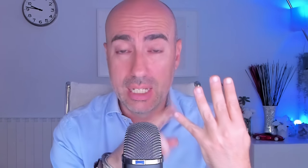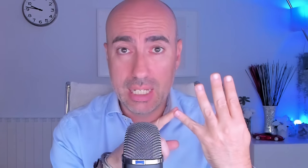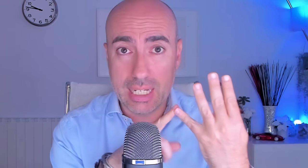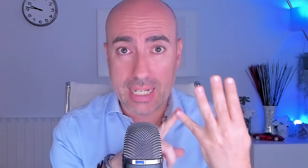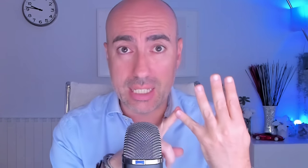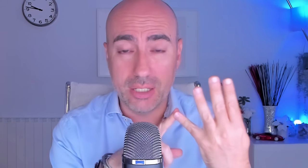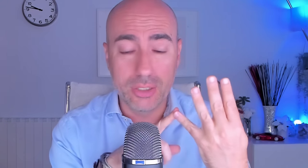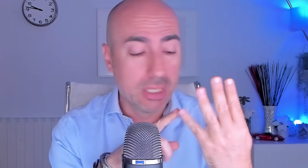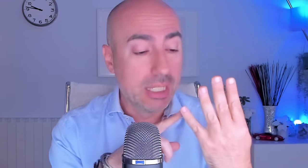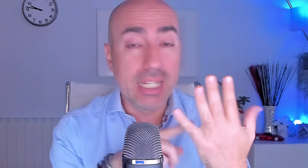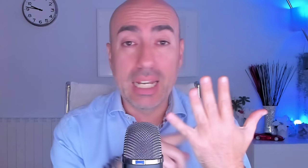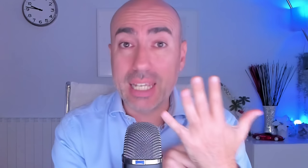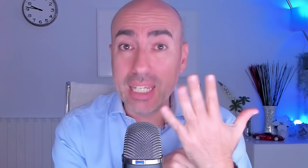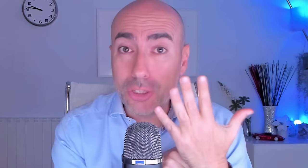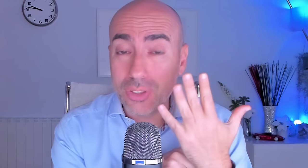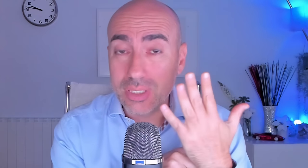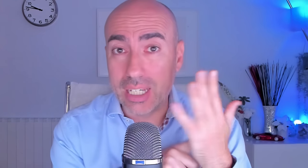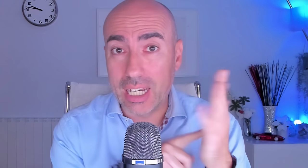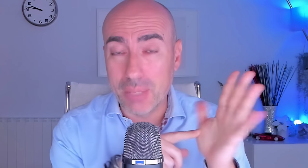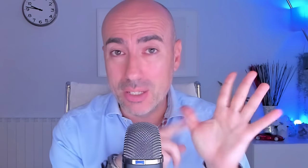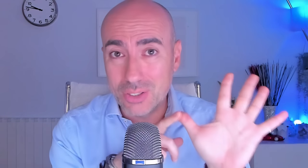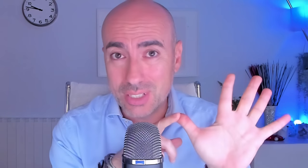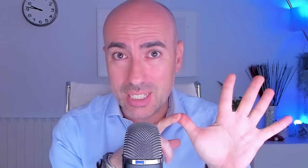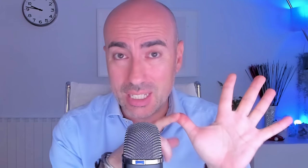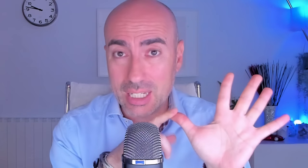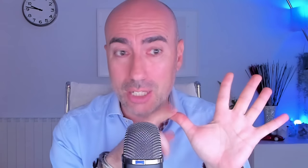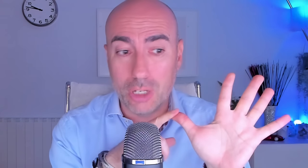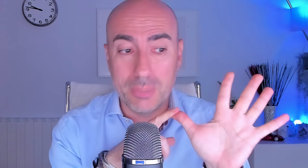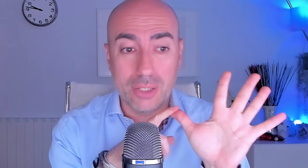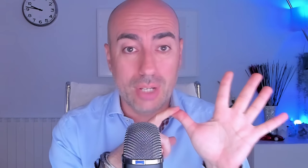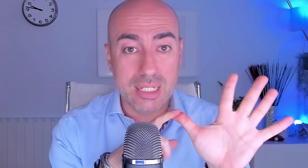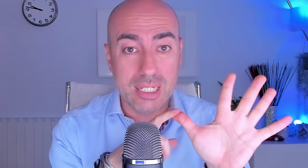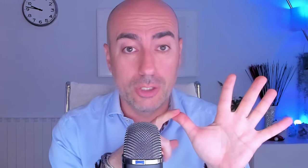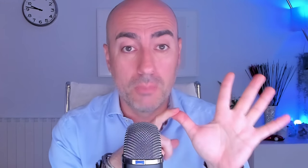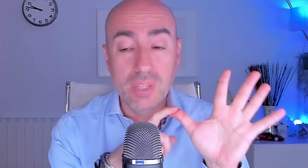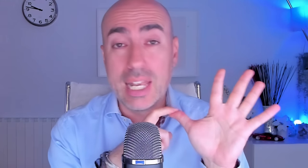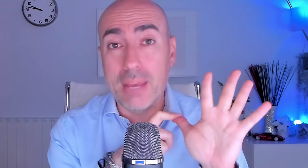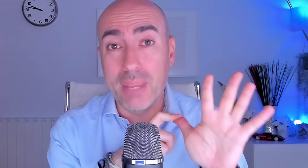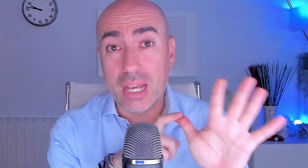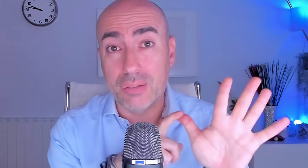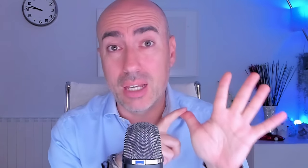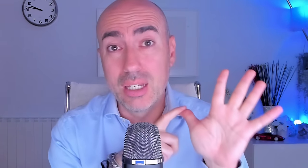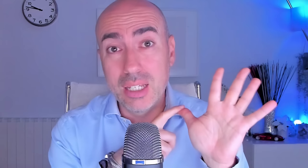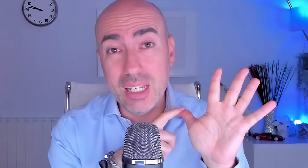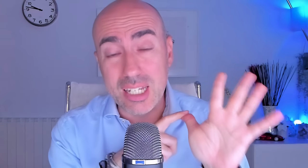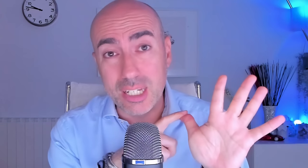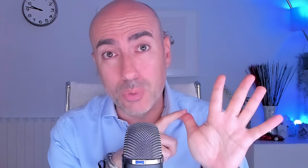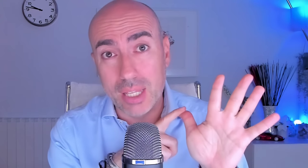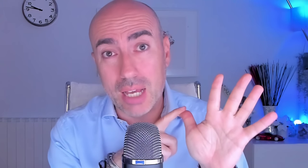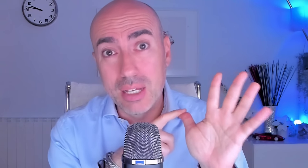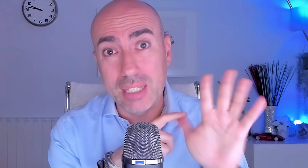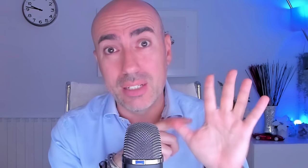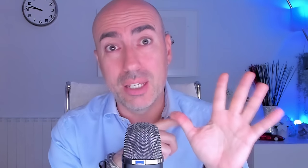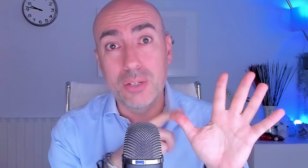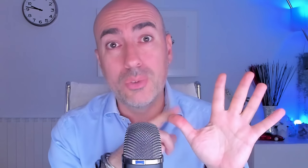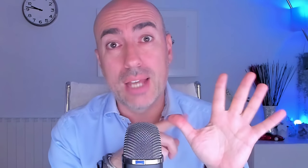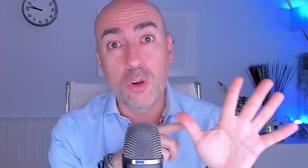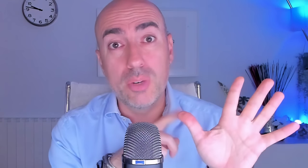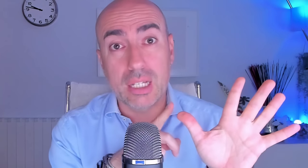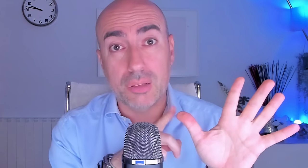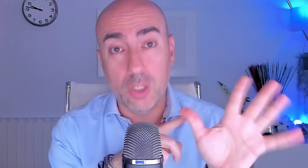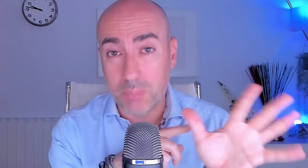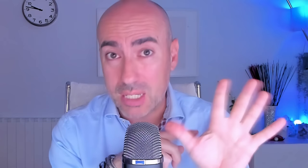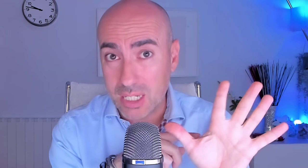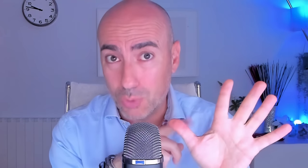decirlo vale el castigo y el quinto elemento eh El quinto elemento ha sido La amenaza insinuada a través de